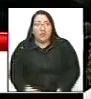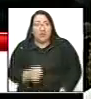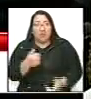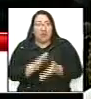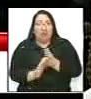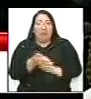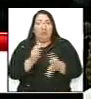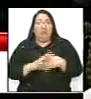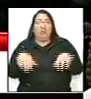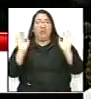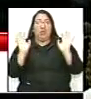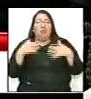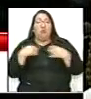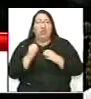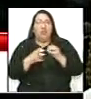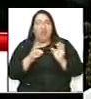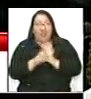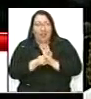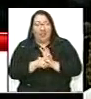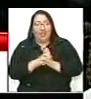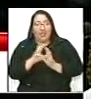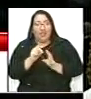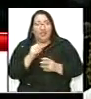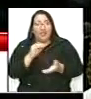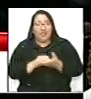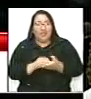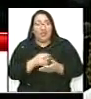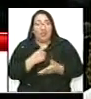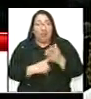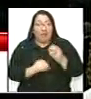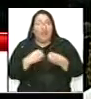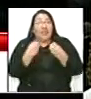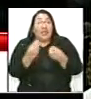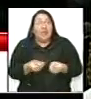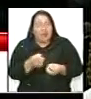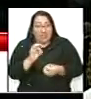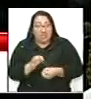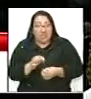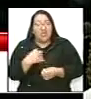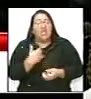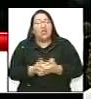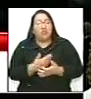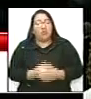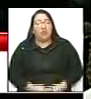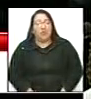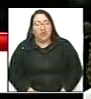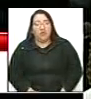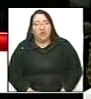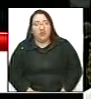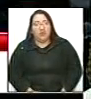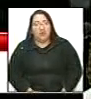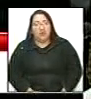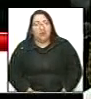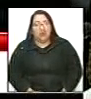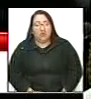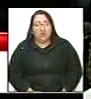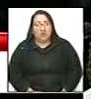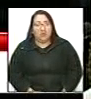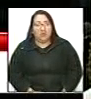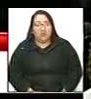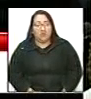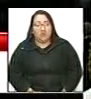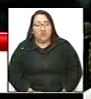es capaz de decir lo que sea. Por eso es que la ley de colaboración establece que para que le den esa condición tiene que corroborarlo.